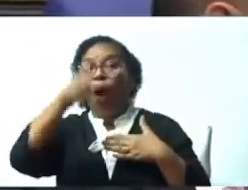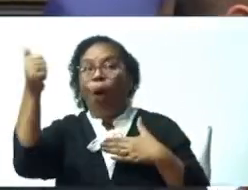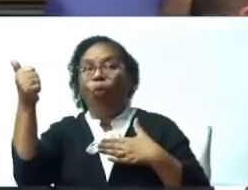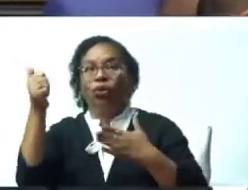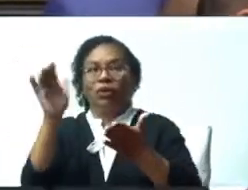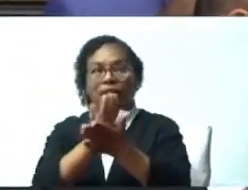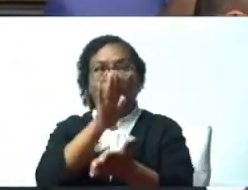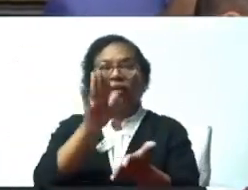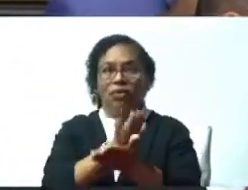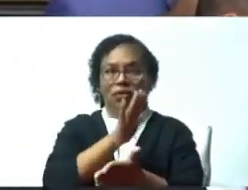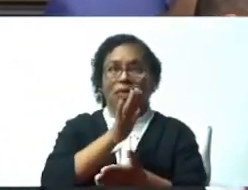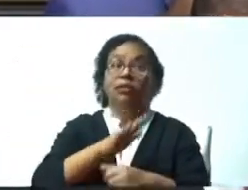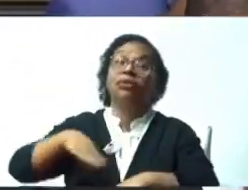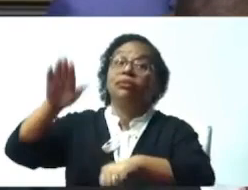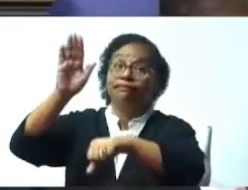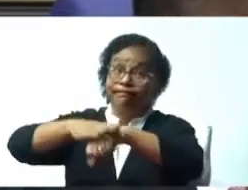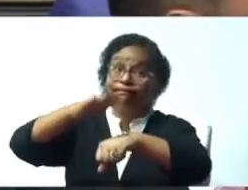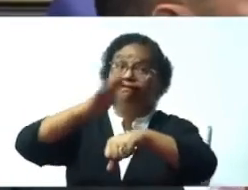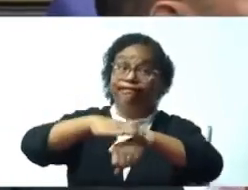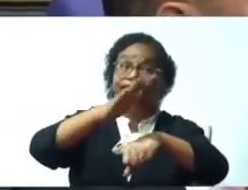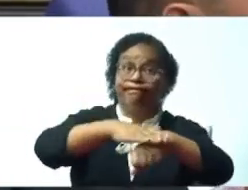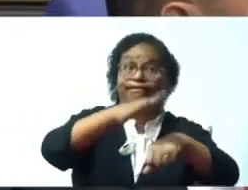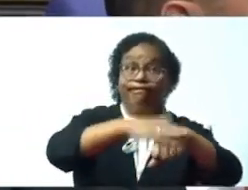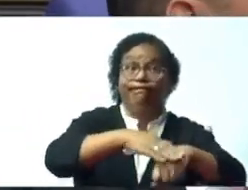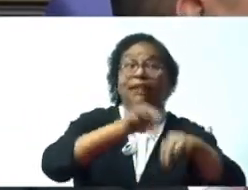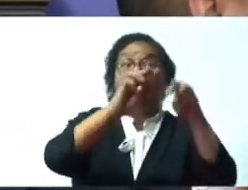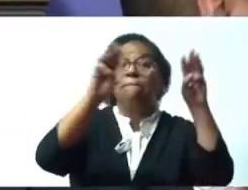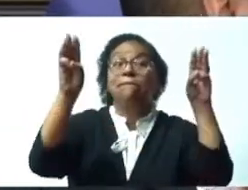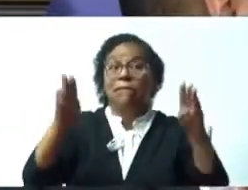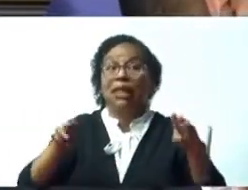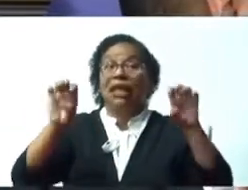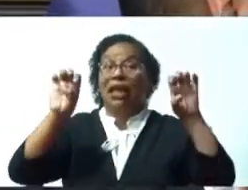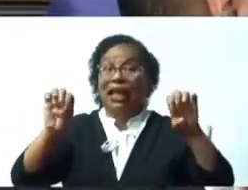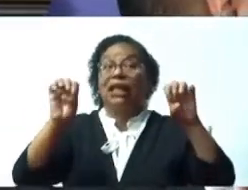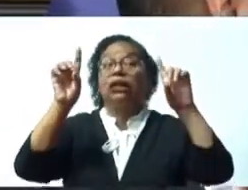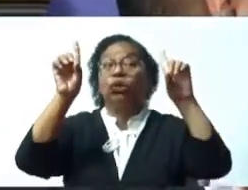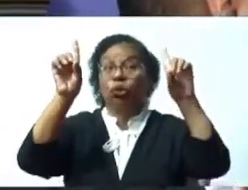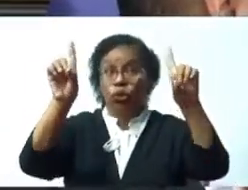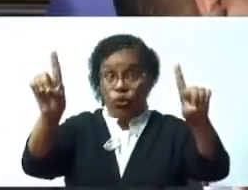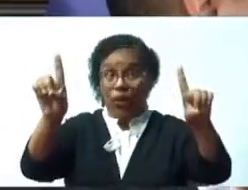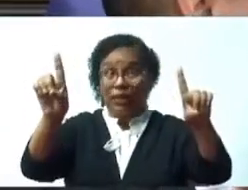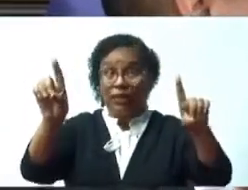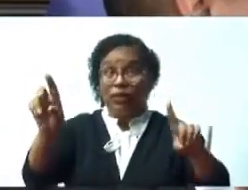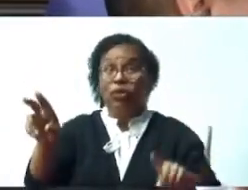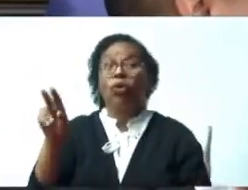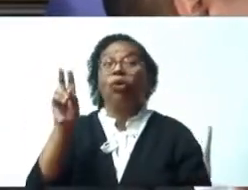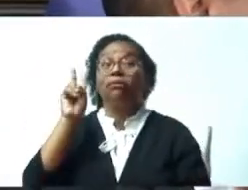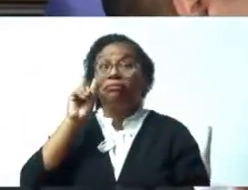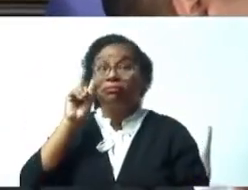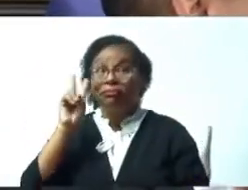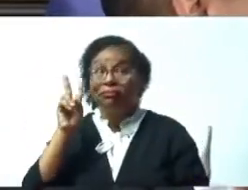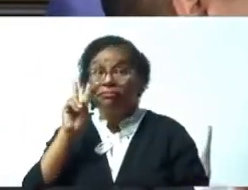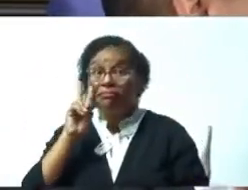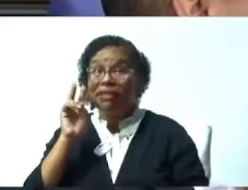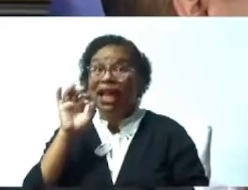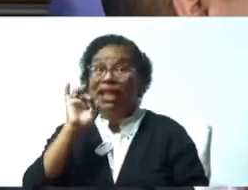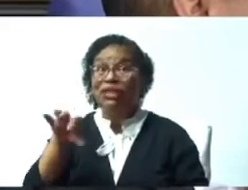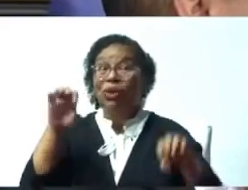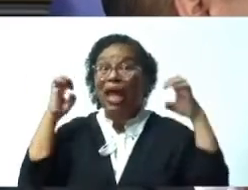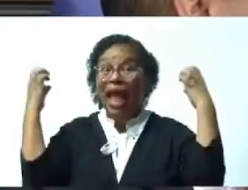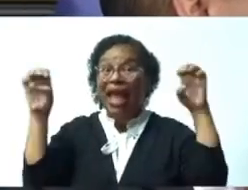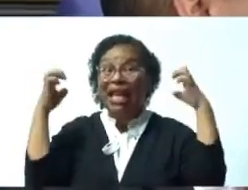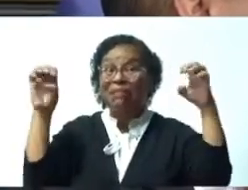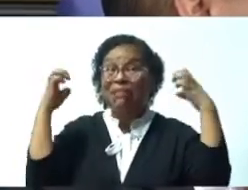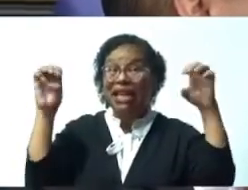las autoridades de educación para que tomen esto en estado de emergencia. Hoy que San Pedro de Macorís